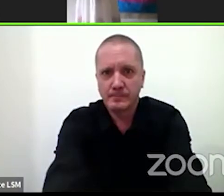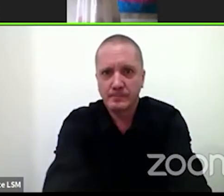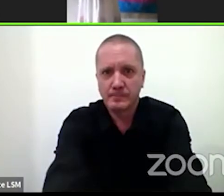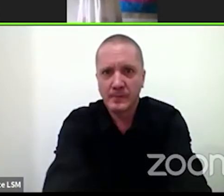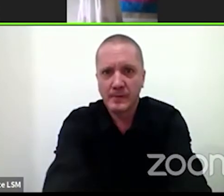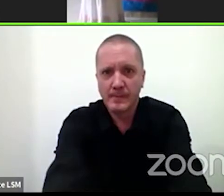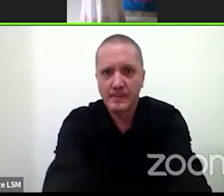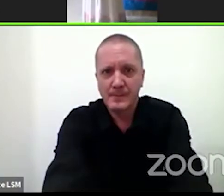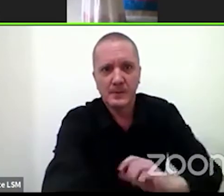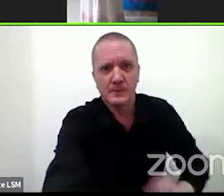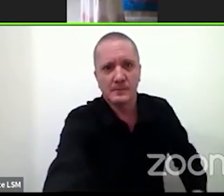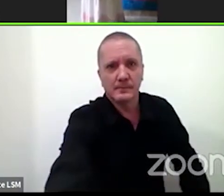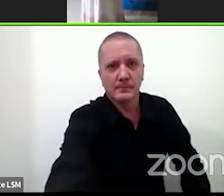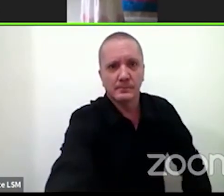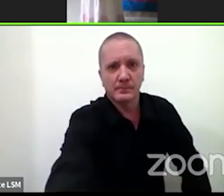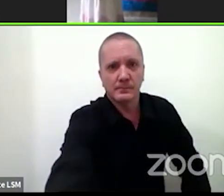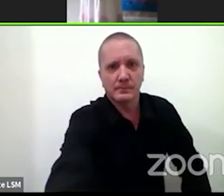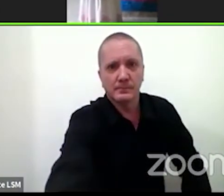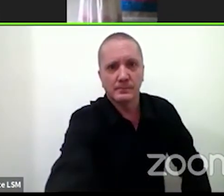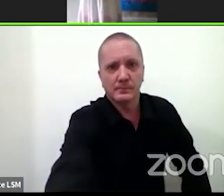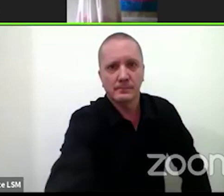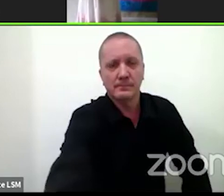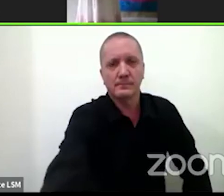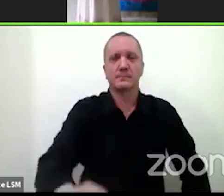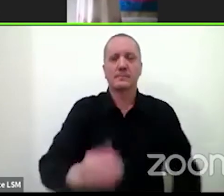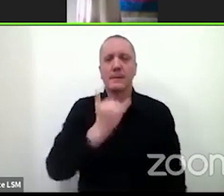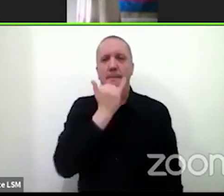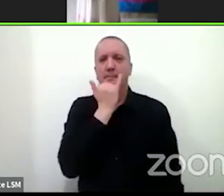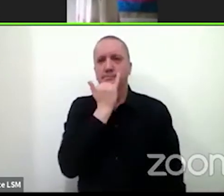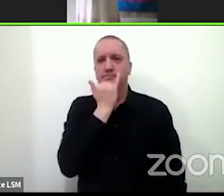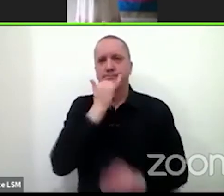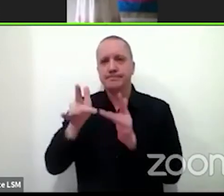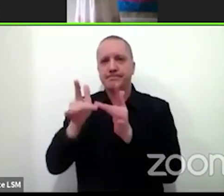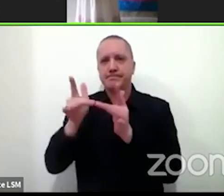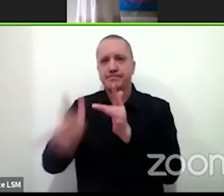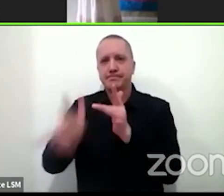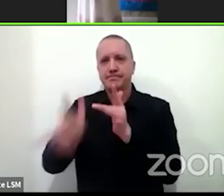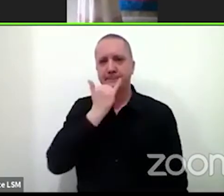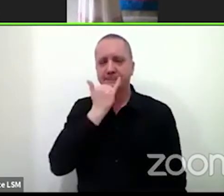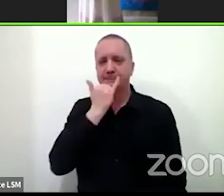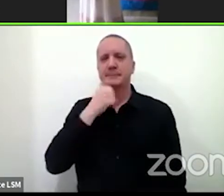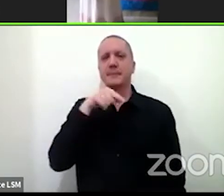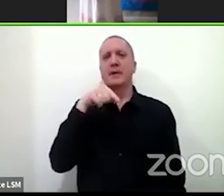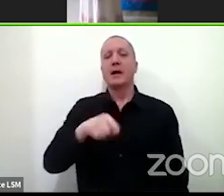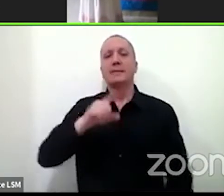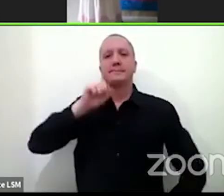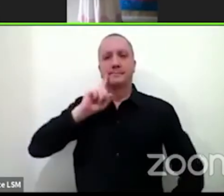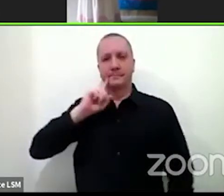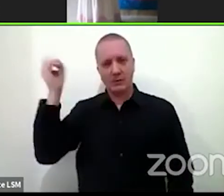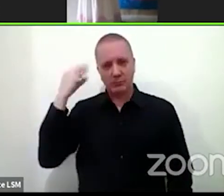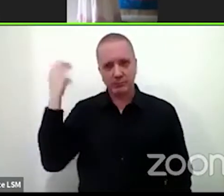Yo soy Estrella Sánchez, directora y fundadora de Community Estrella. Soy una mujer trans,